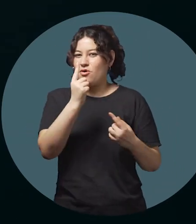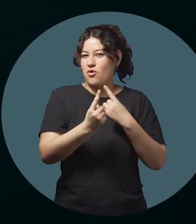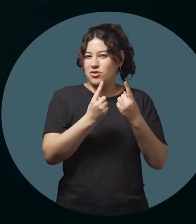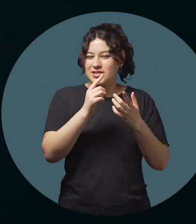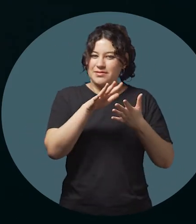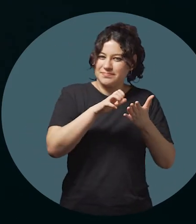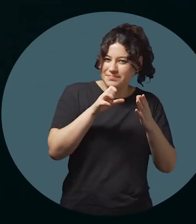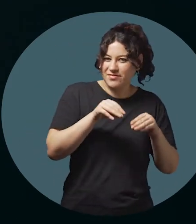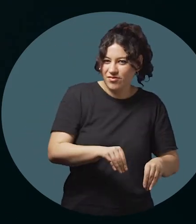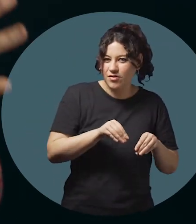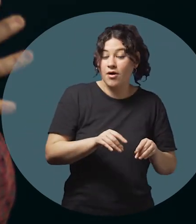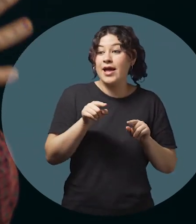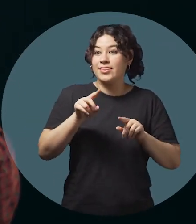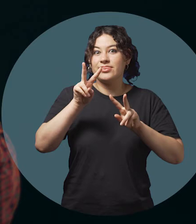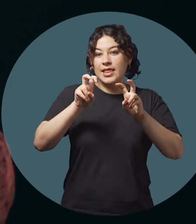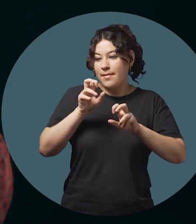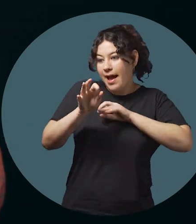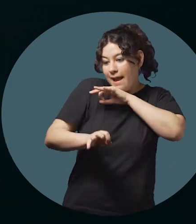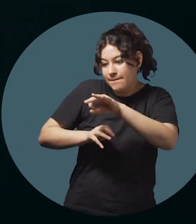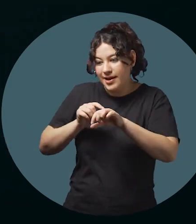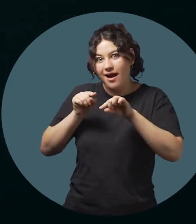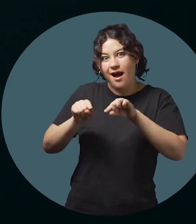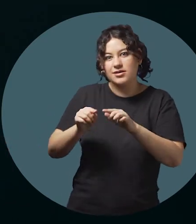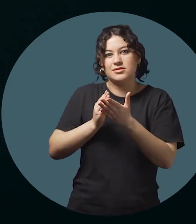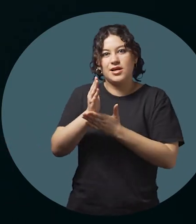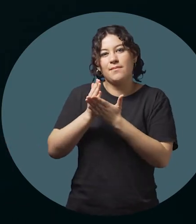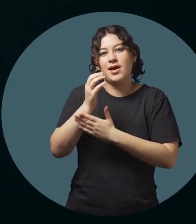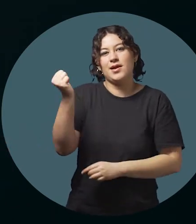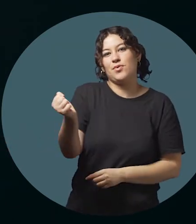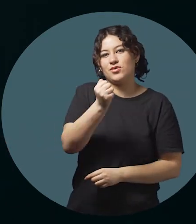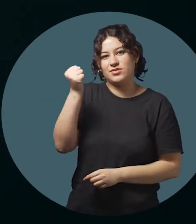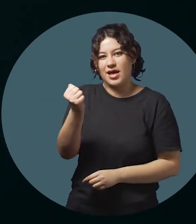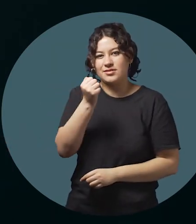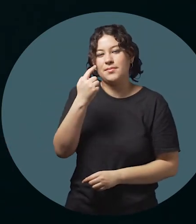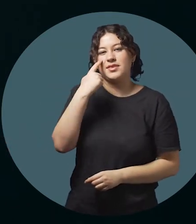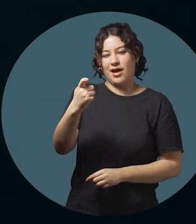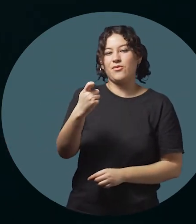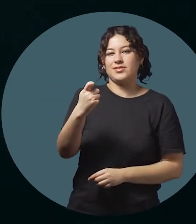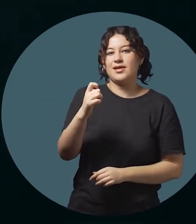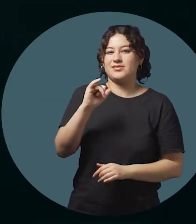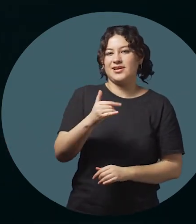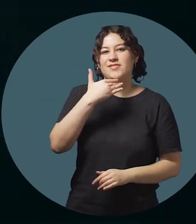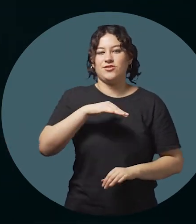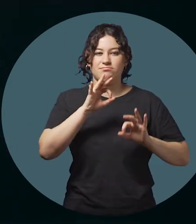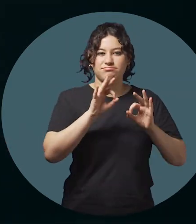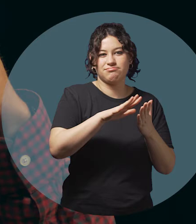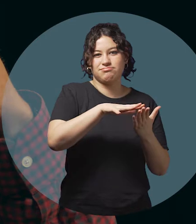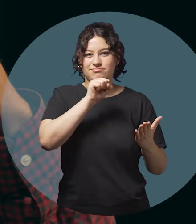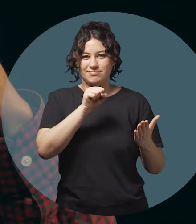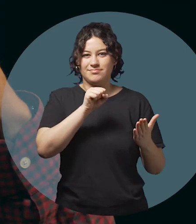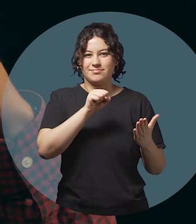no entendimos. El tratar de explicar es algo siempre central para confirmar de que uno entendió el